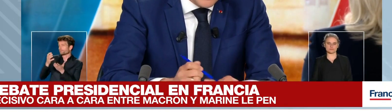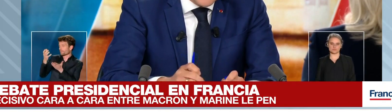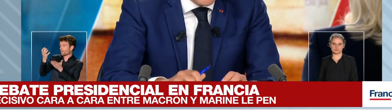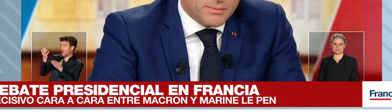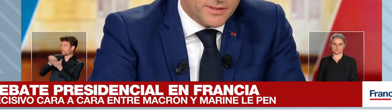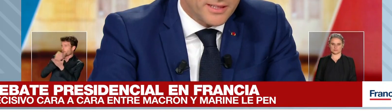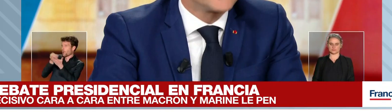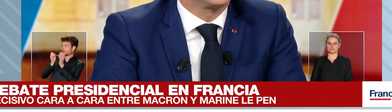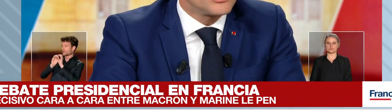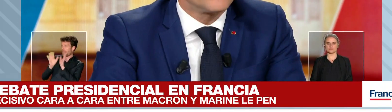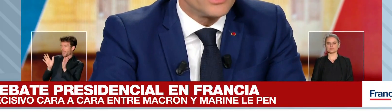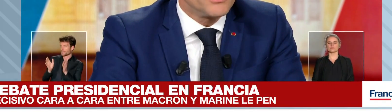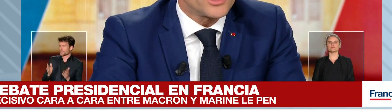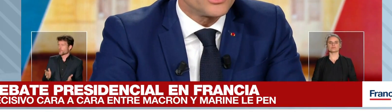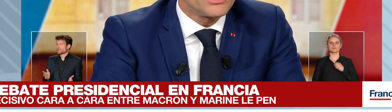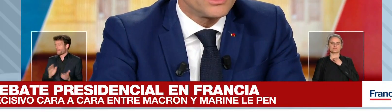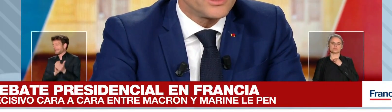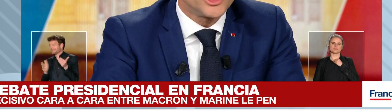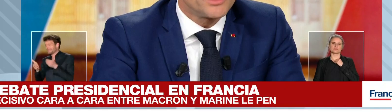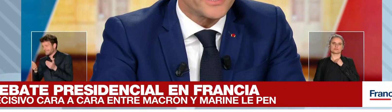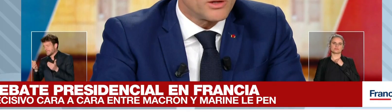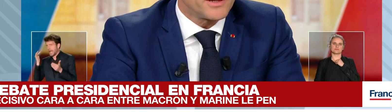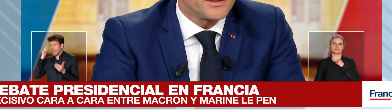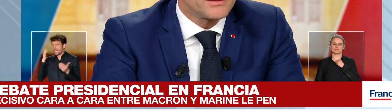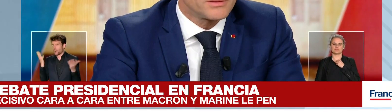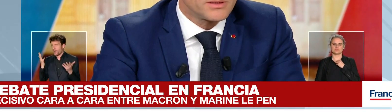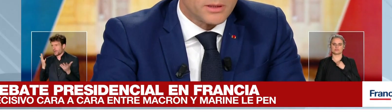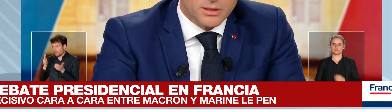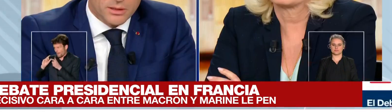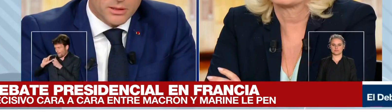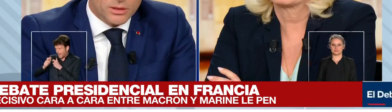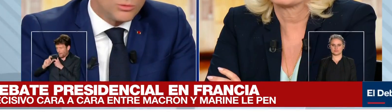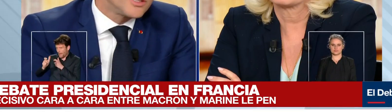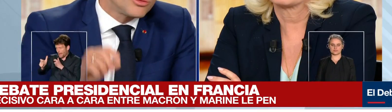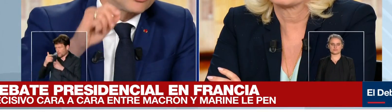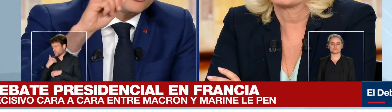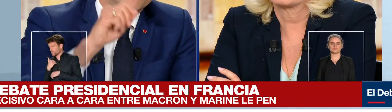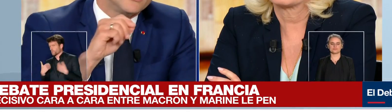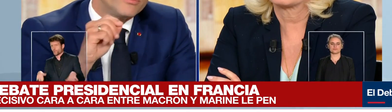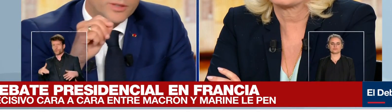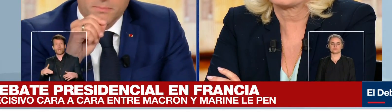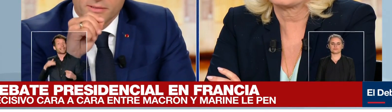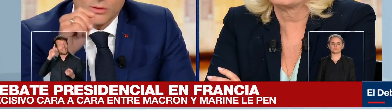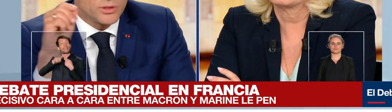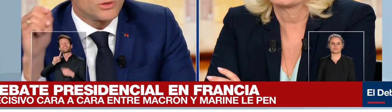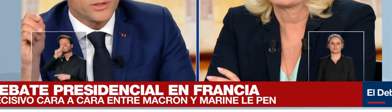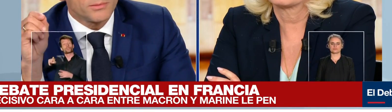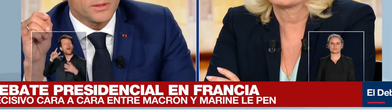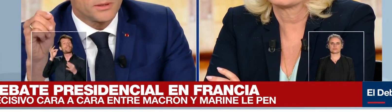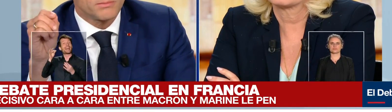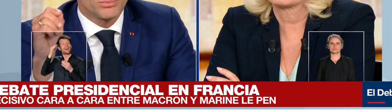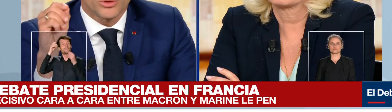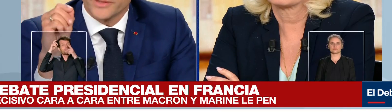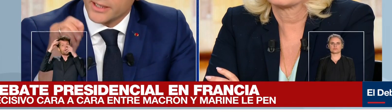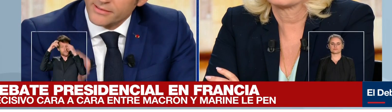una demostración, pero lo que me preocupa en su demostración es el camino que toma. Sobre un tema sobre el velo